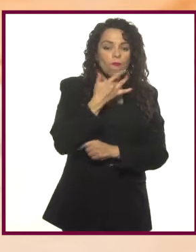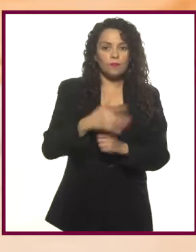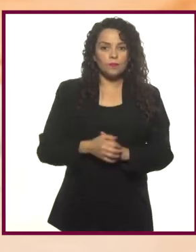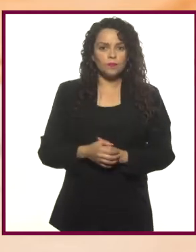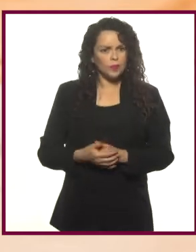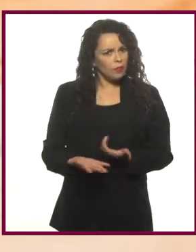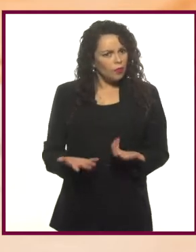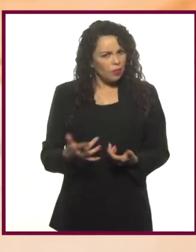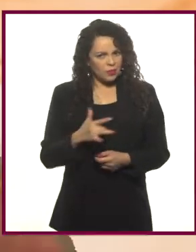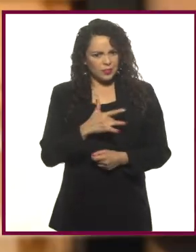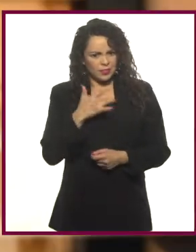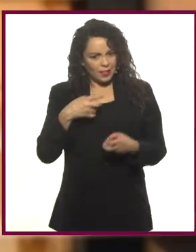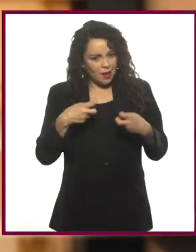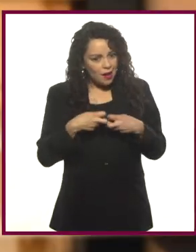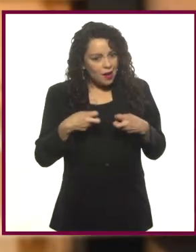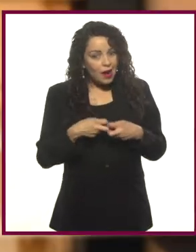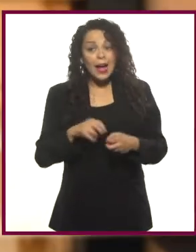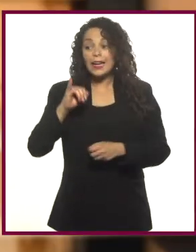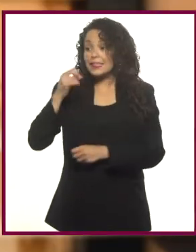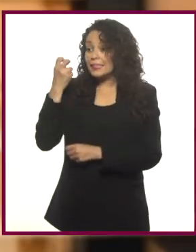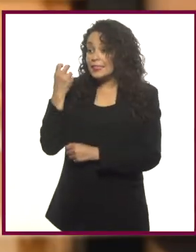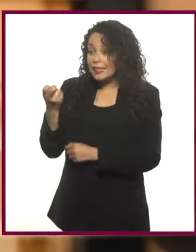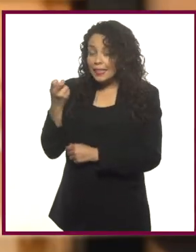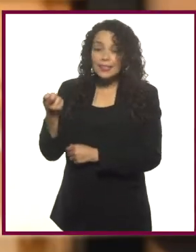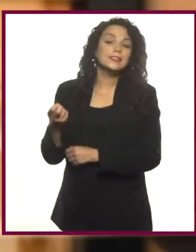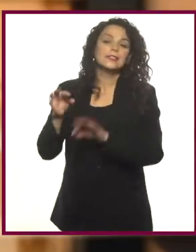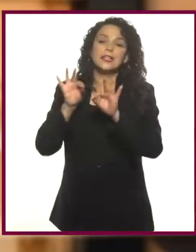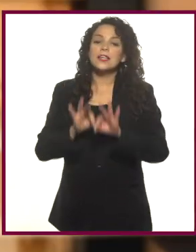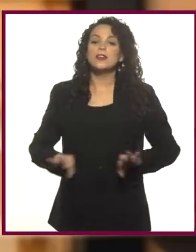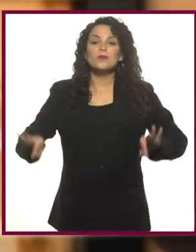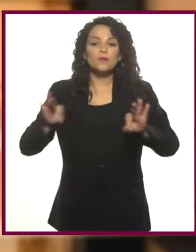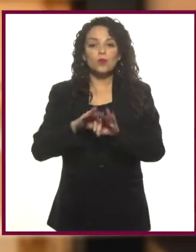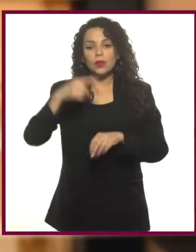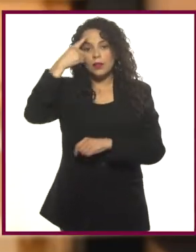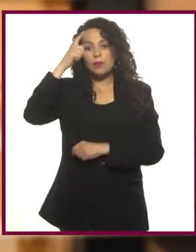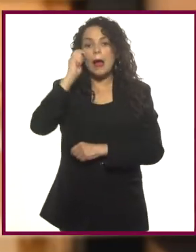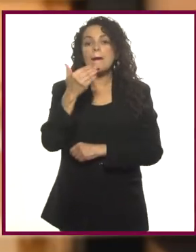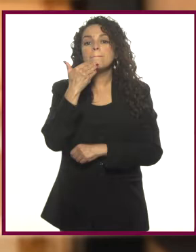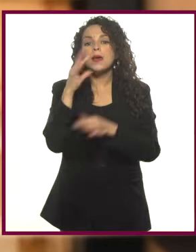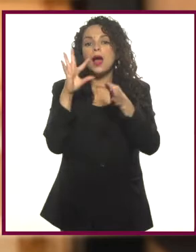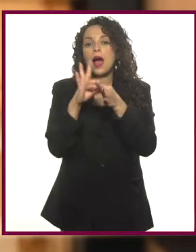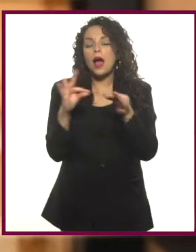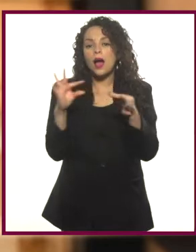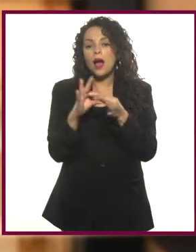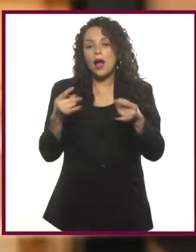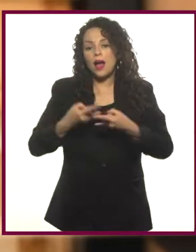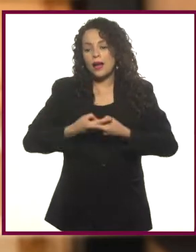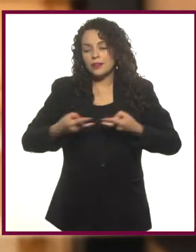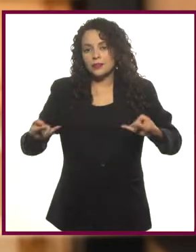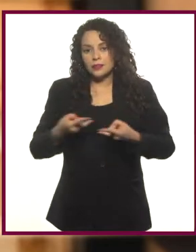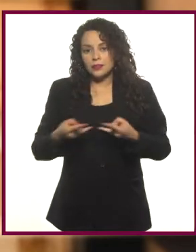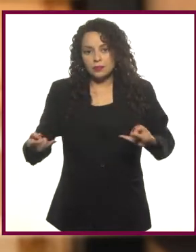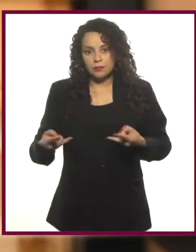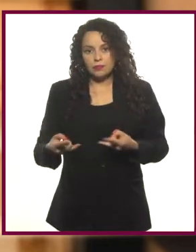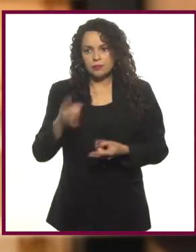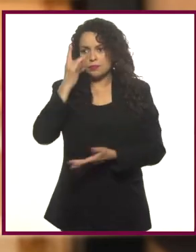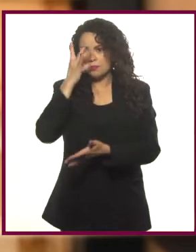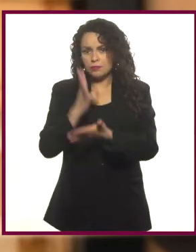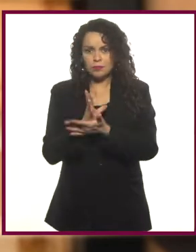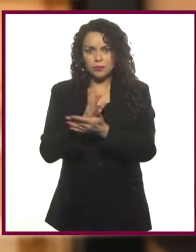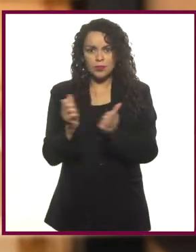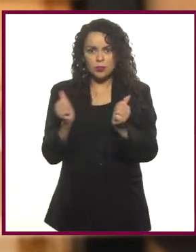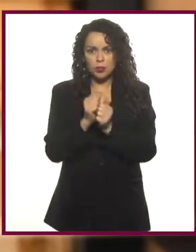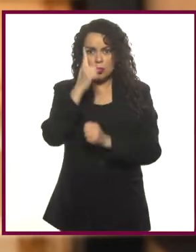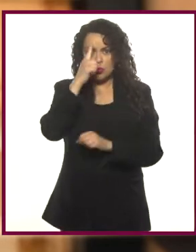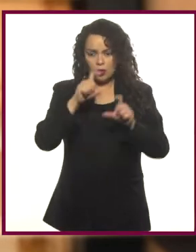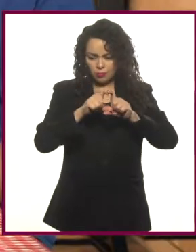¡Cuánta tensión! ¡Exacto! La tensión es uno de los ingredientes principales para un buen relato. Y todo esto en solo